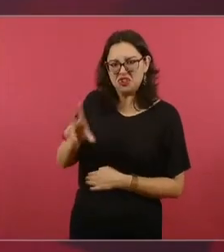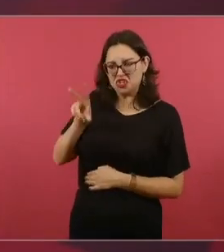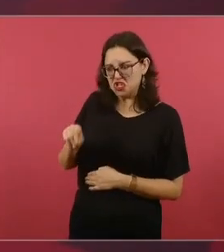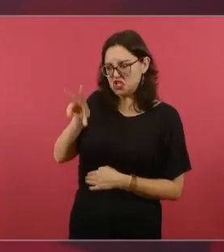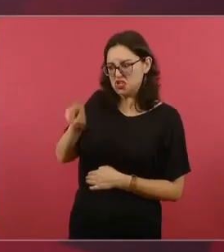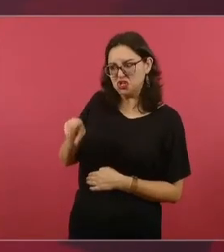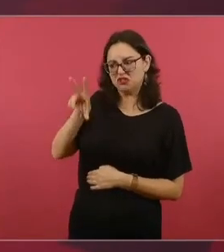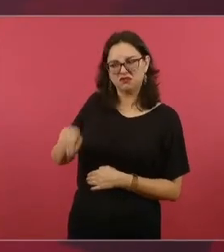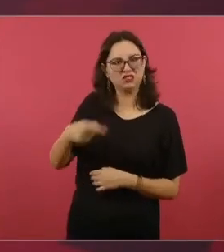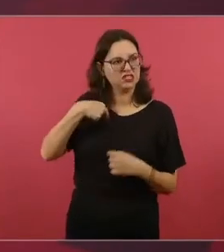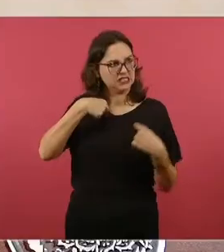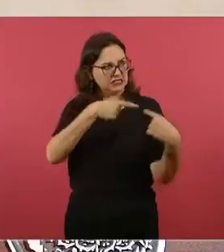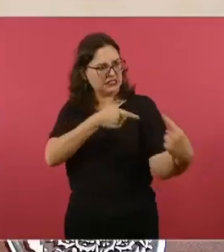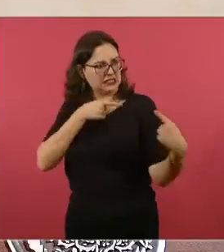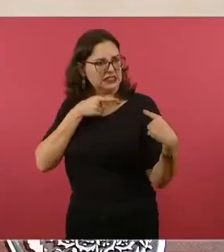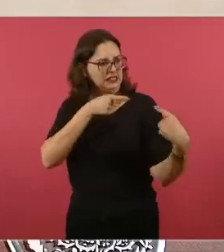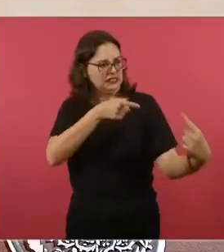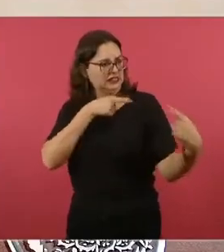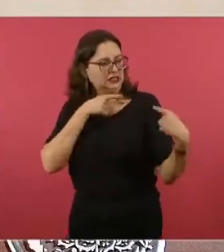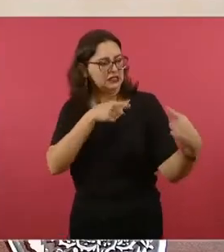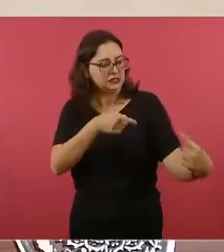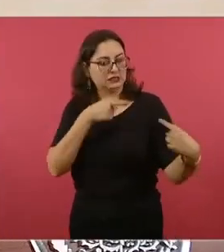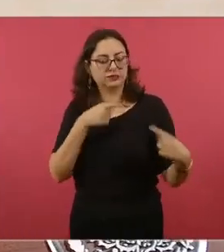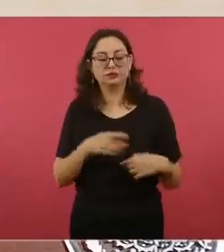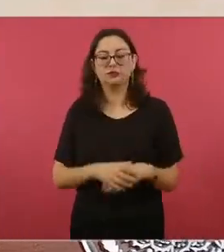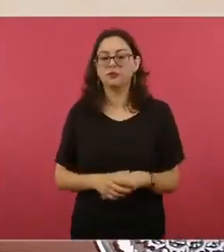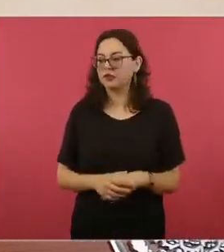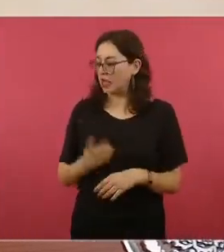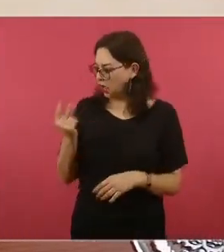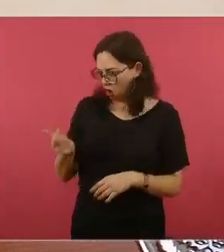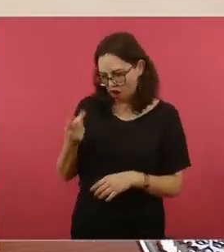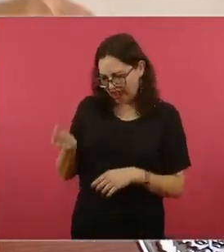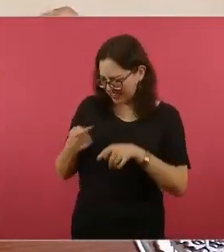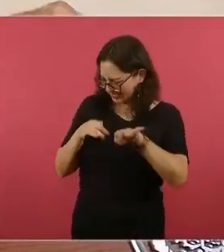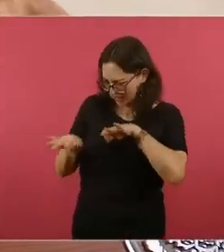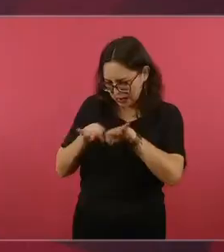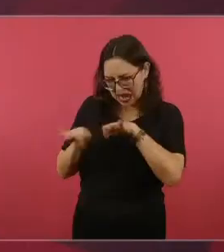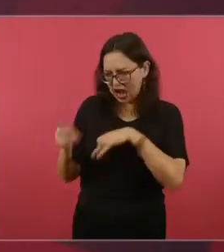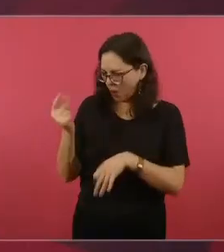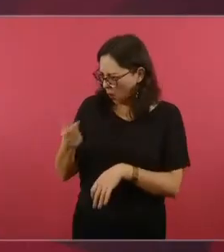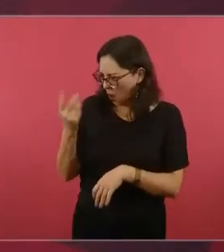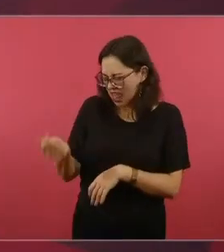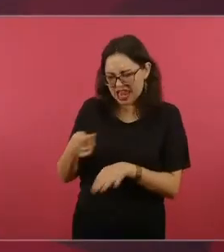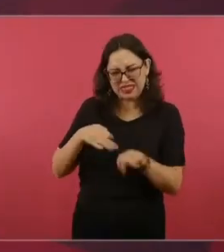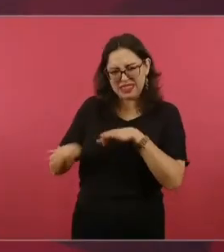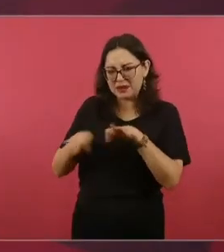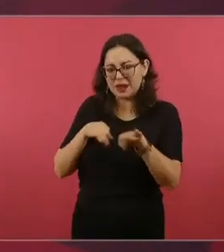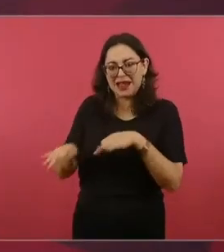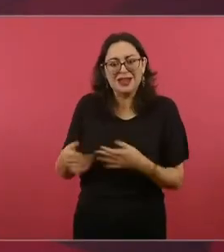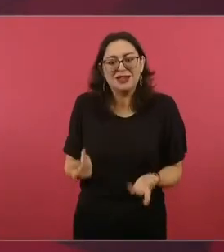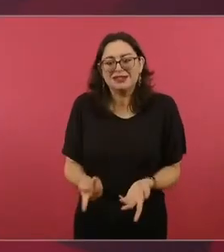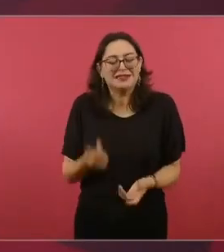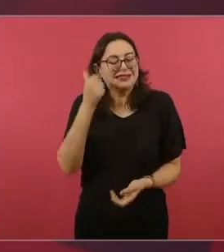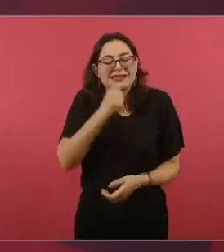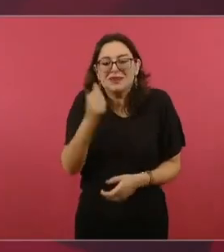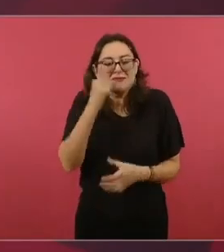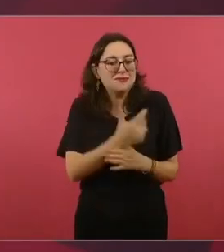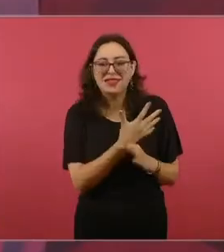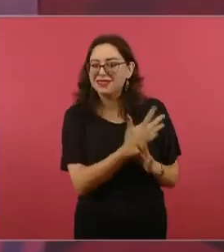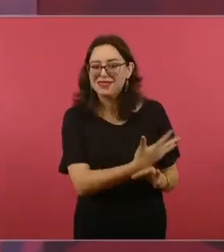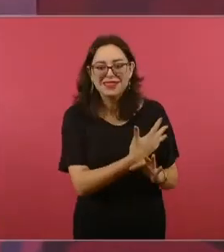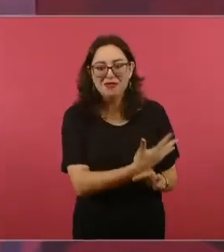de que él decía lo que hay que hacer es ponerlos a trabajar. Me acuerdo perfectamente,